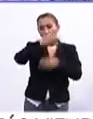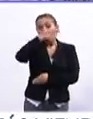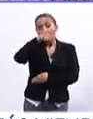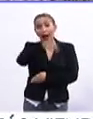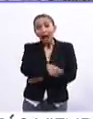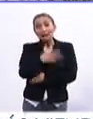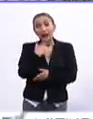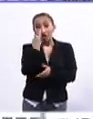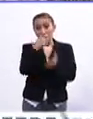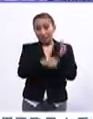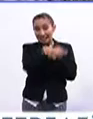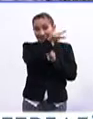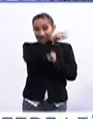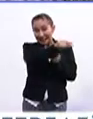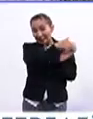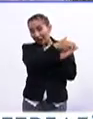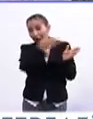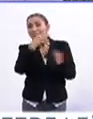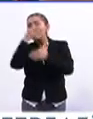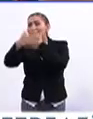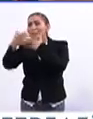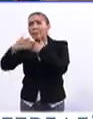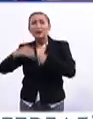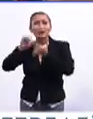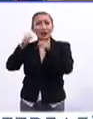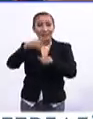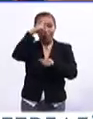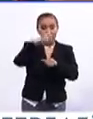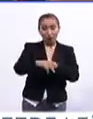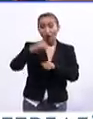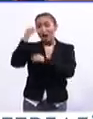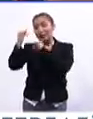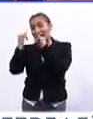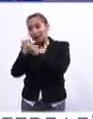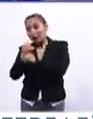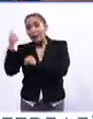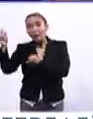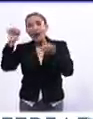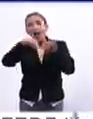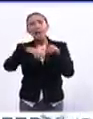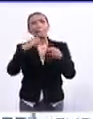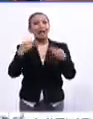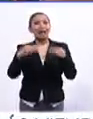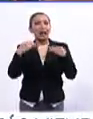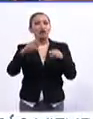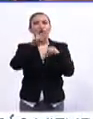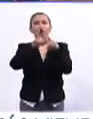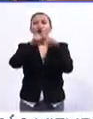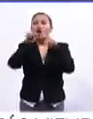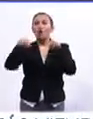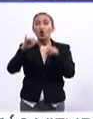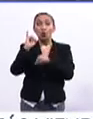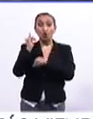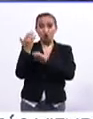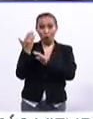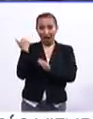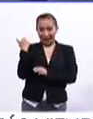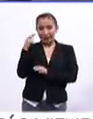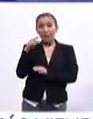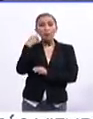ha logrado desde 2017 convocar artistas nacionales e internacionales para llenar el mercado de color. Desde junio